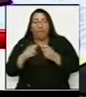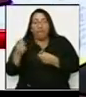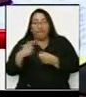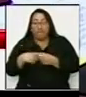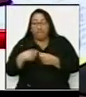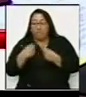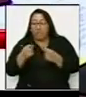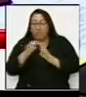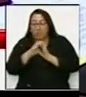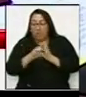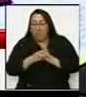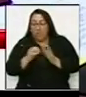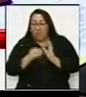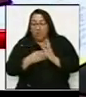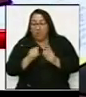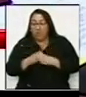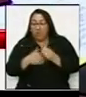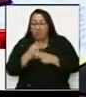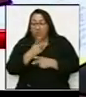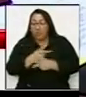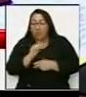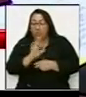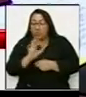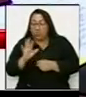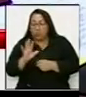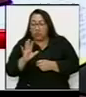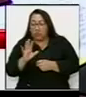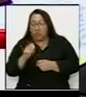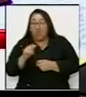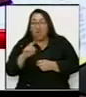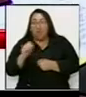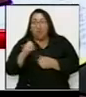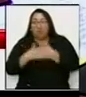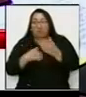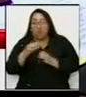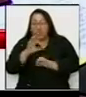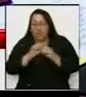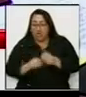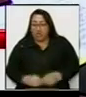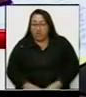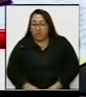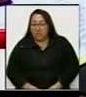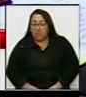les asigna un código que los identifica para asegurar su anonimato durante el proceso de selección.